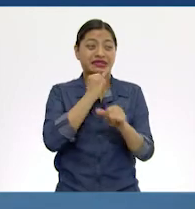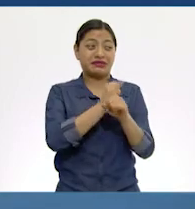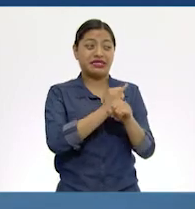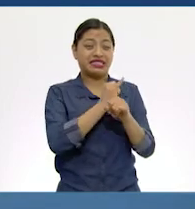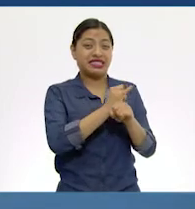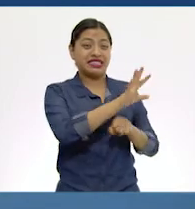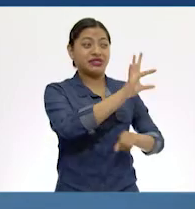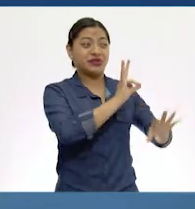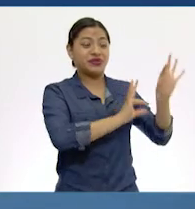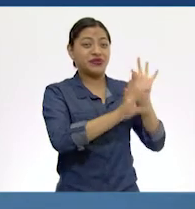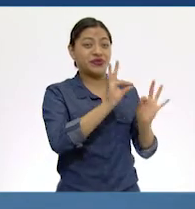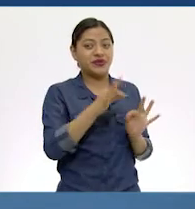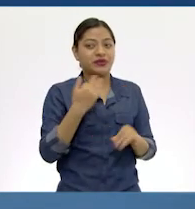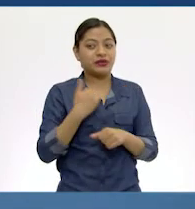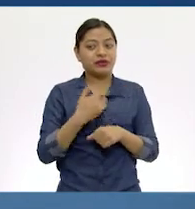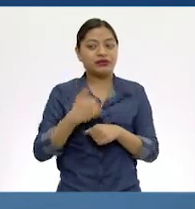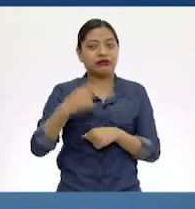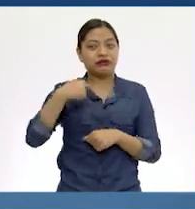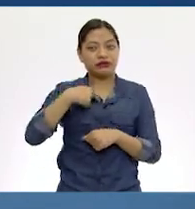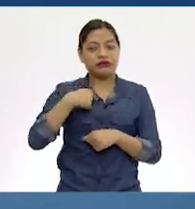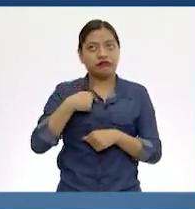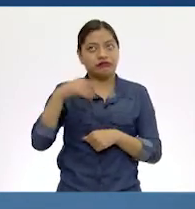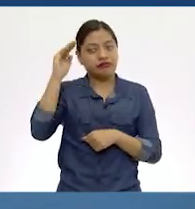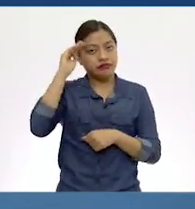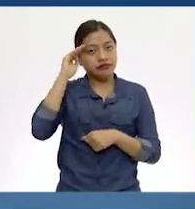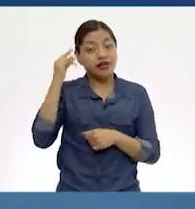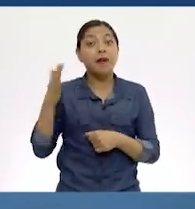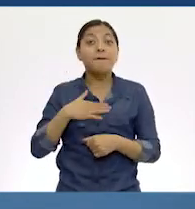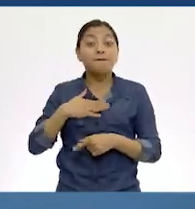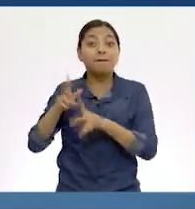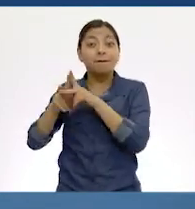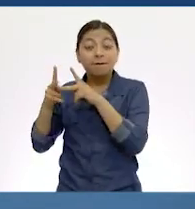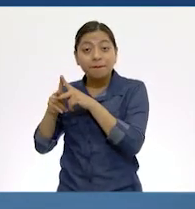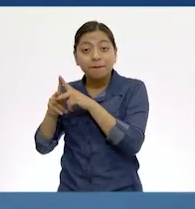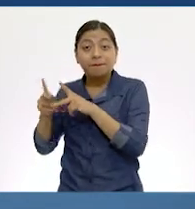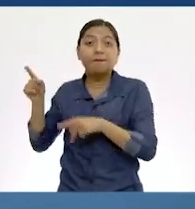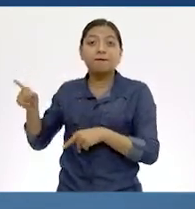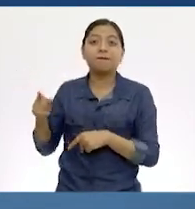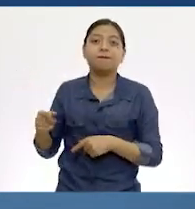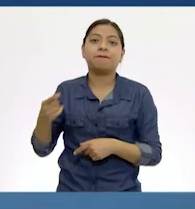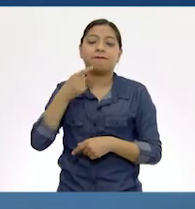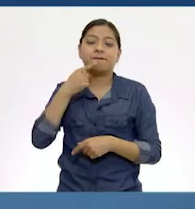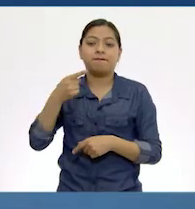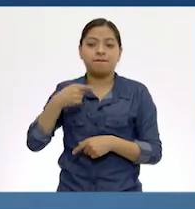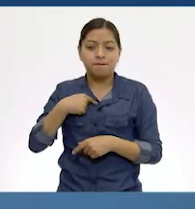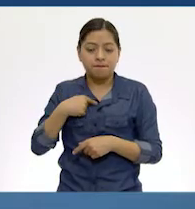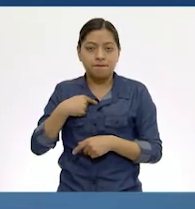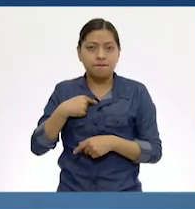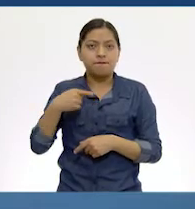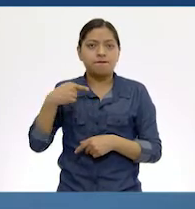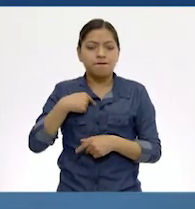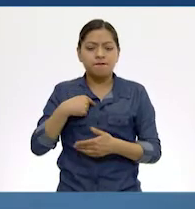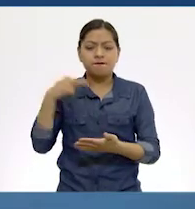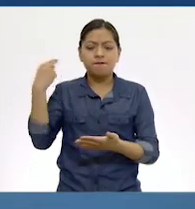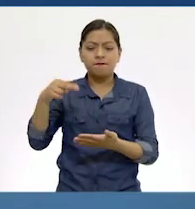mis tareas, ahora que lo pienso. Y mi primo me dijo que tenía que poner algo que se